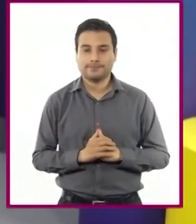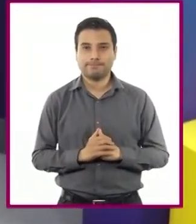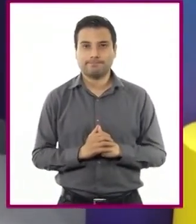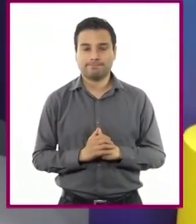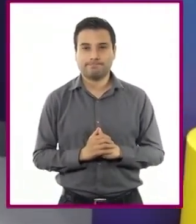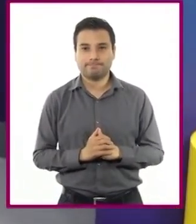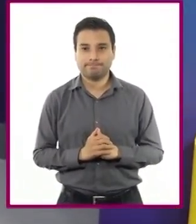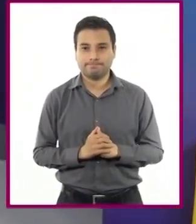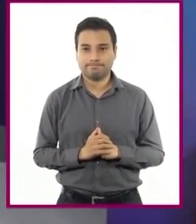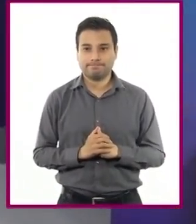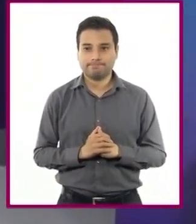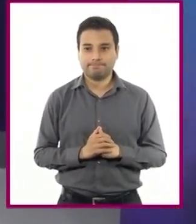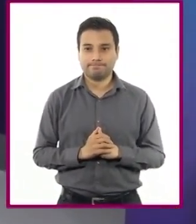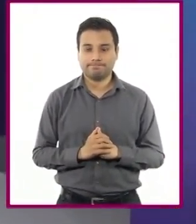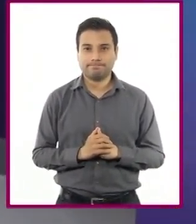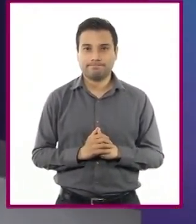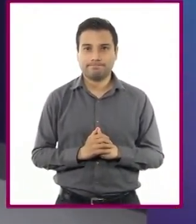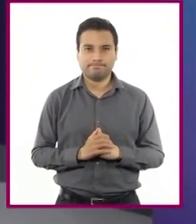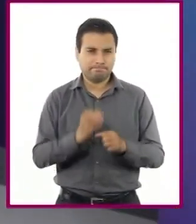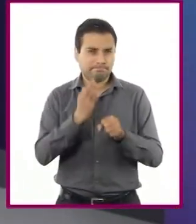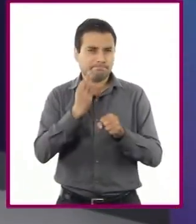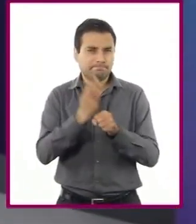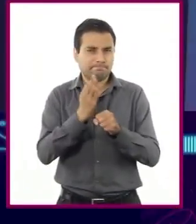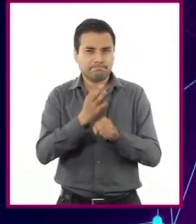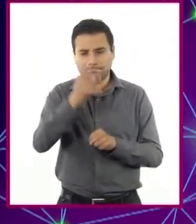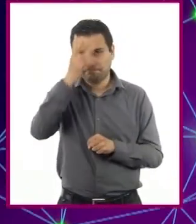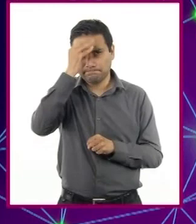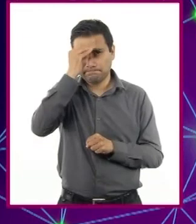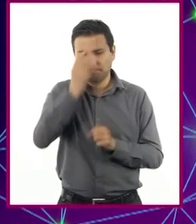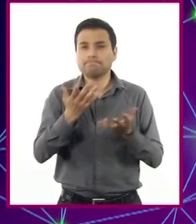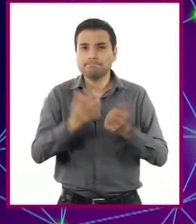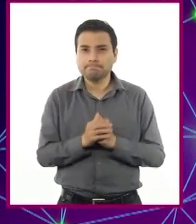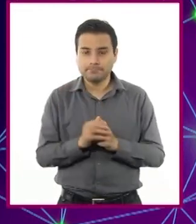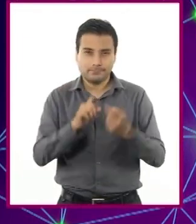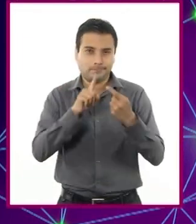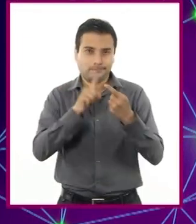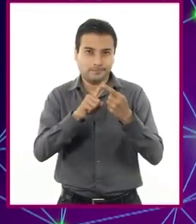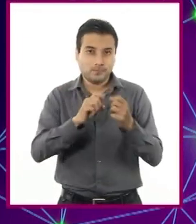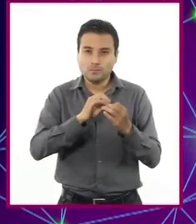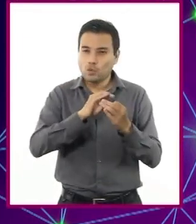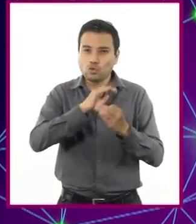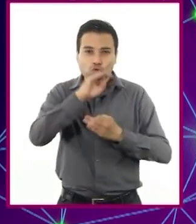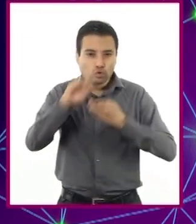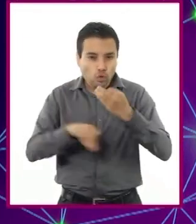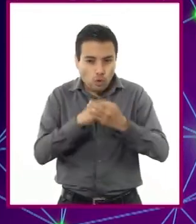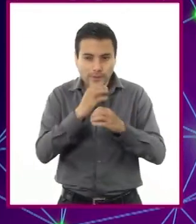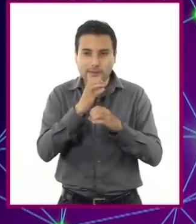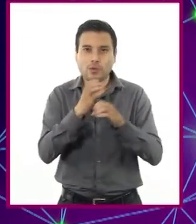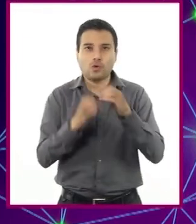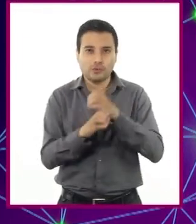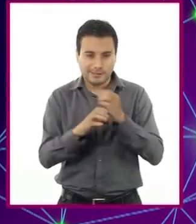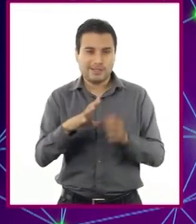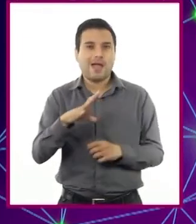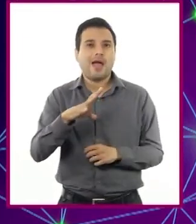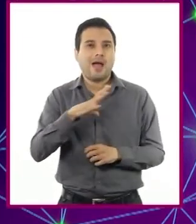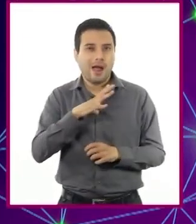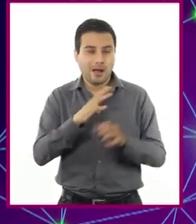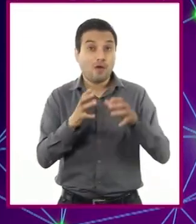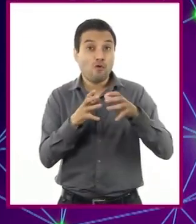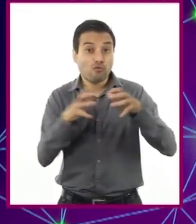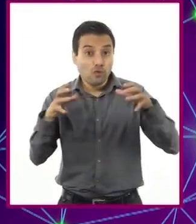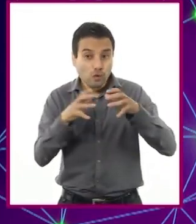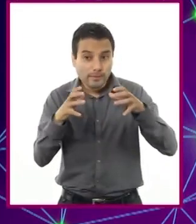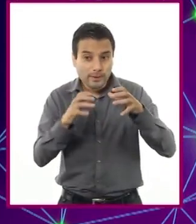Hagamos un breve repaso de lo que han aprendido. 1. Todos los cuerpos tienen volumen, aunque no todos